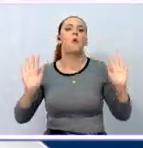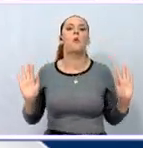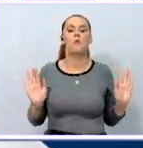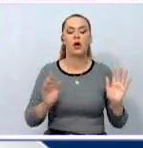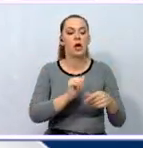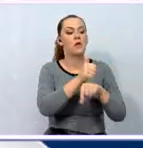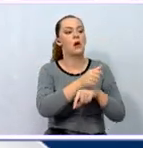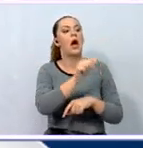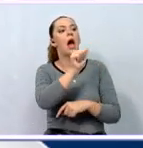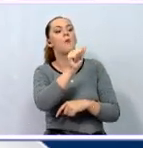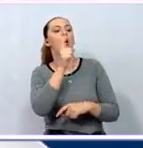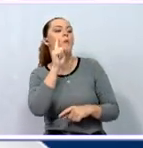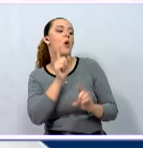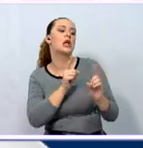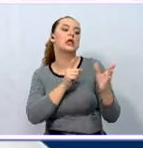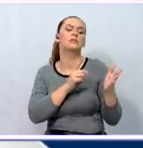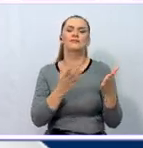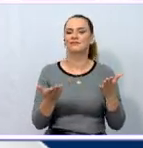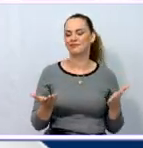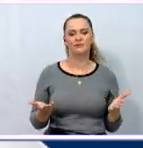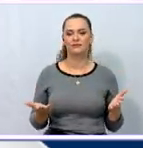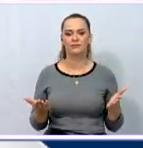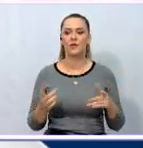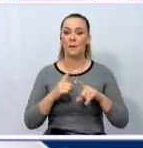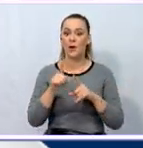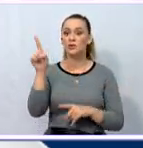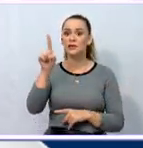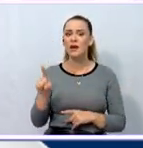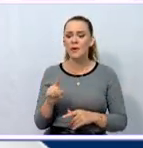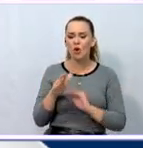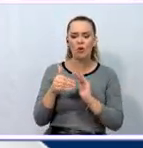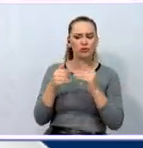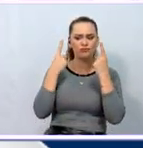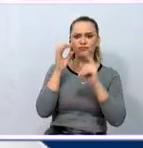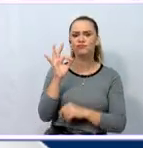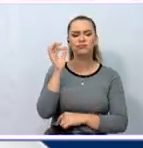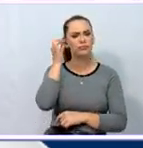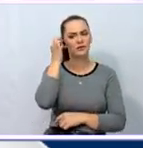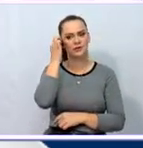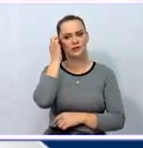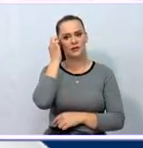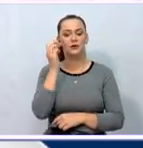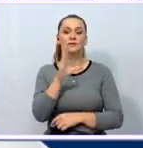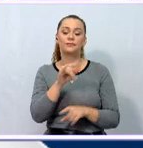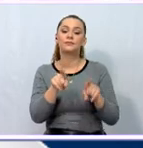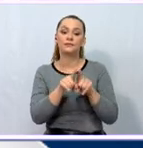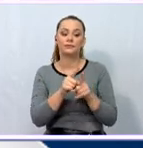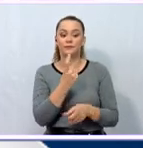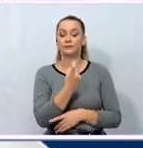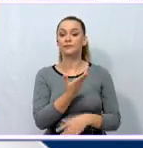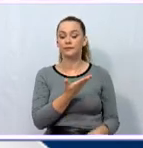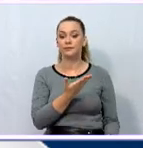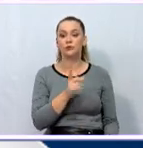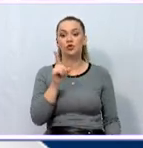colocando ayer al boing por por la derecha en fin Pero esa Pizza Todo le sale Todo le sale Incluso en ausencia